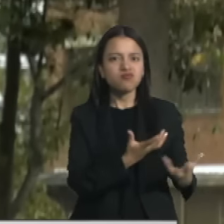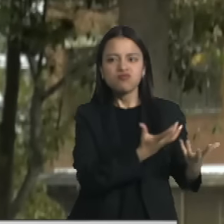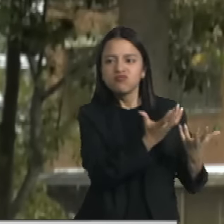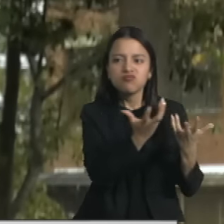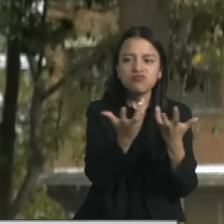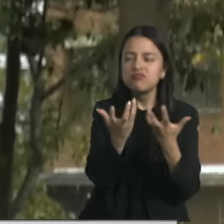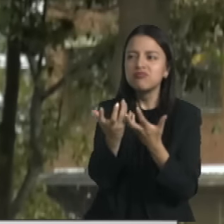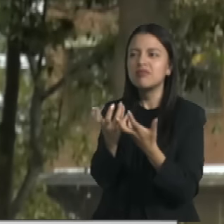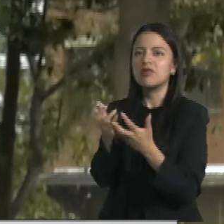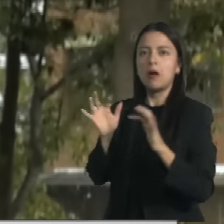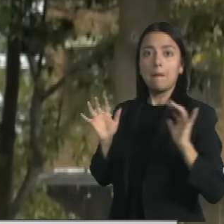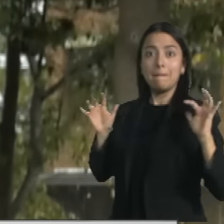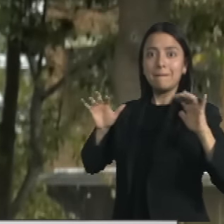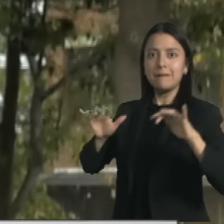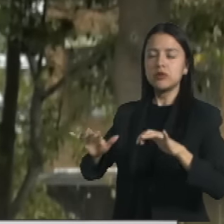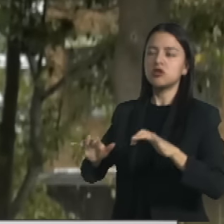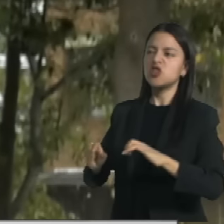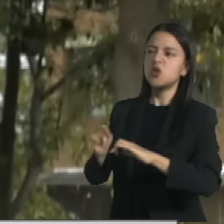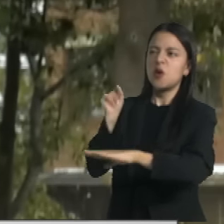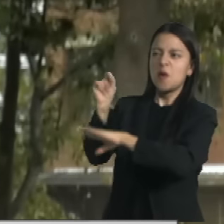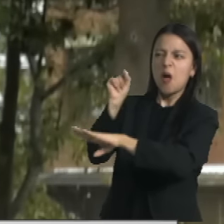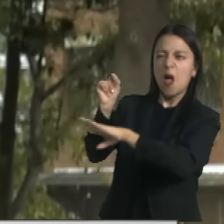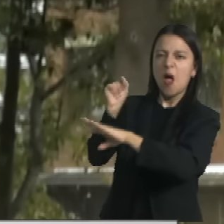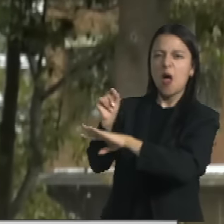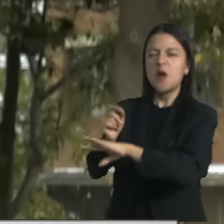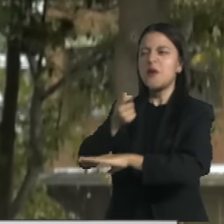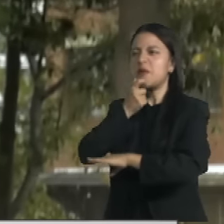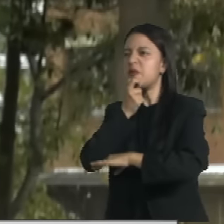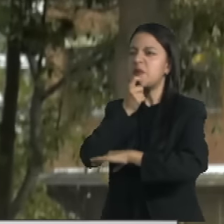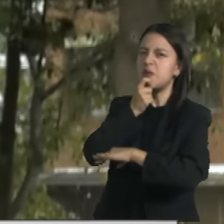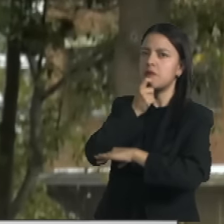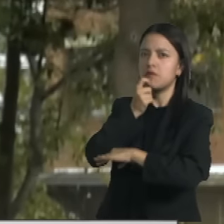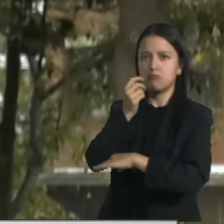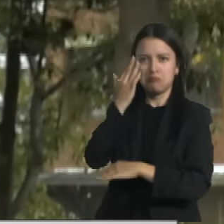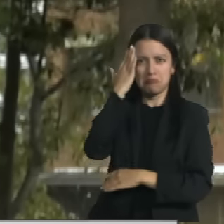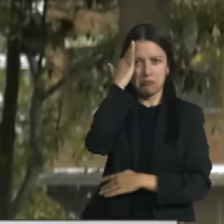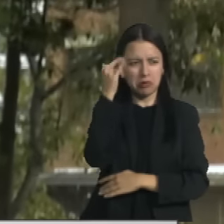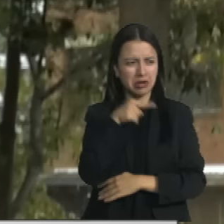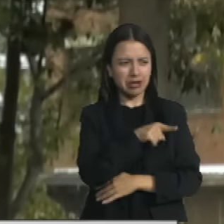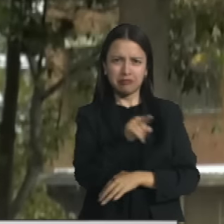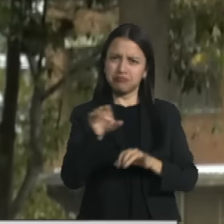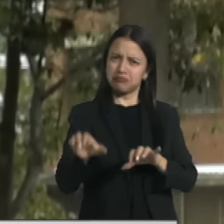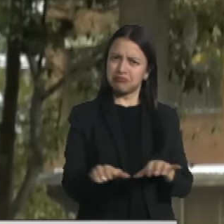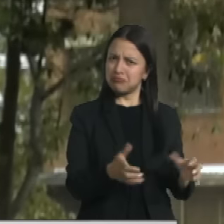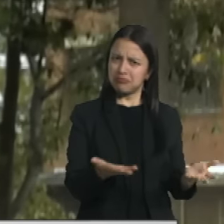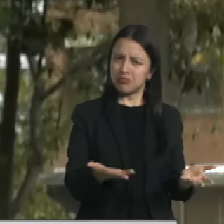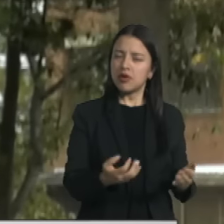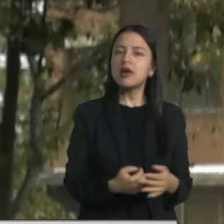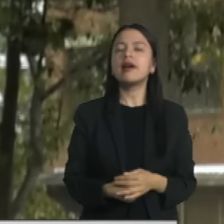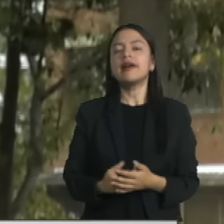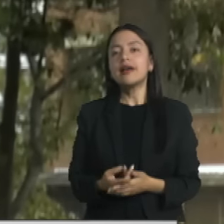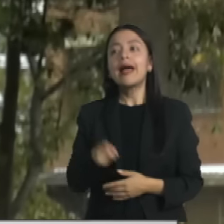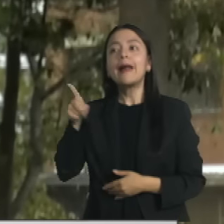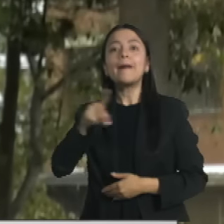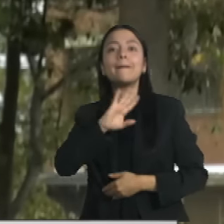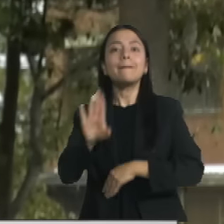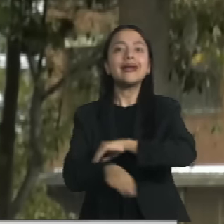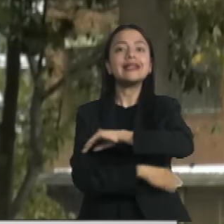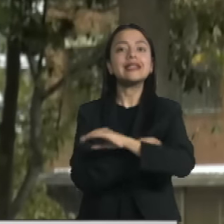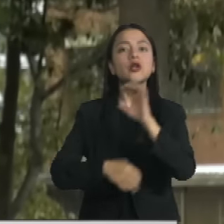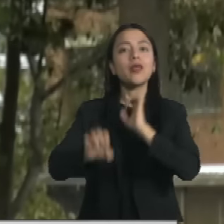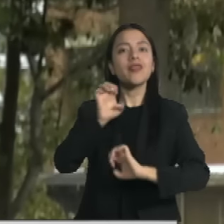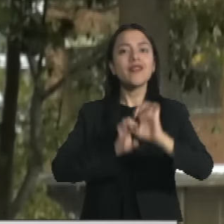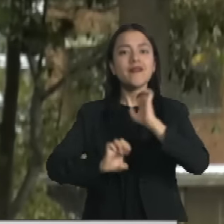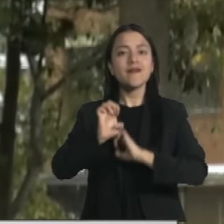retirados que hacían parte de este evento? Pues según ellos, porque el Ministerio de Defensa en este momento está compartiendo el hospital militar